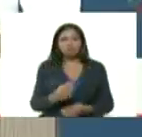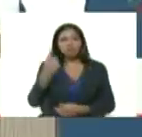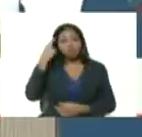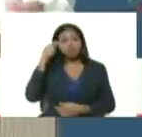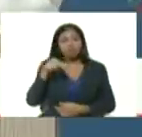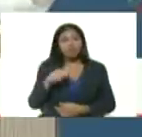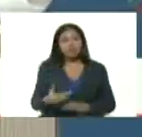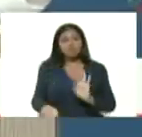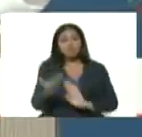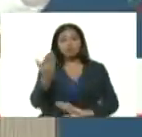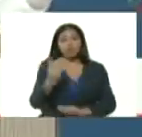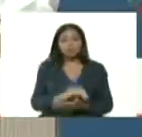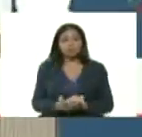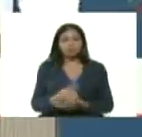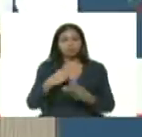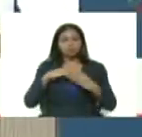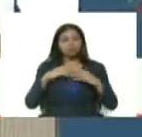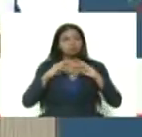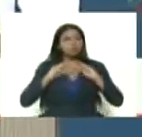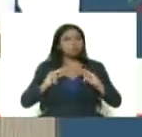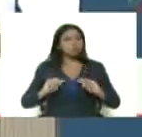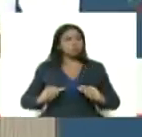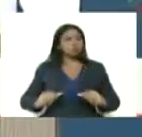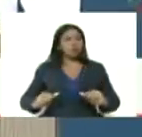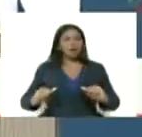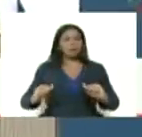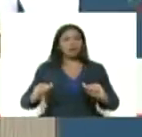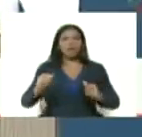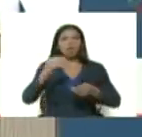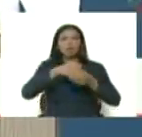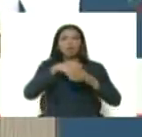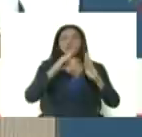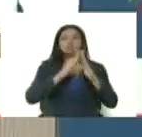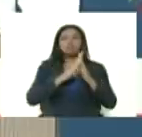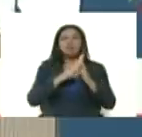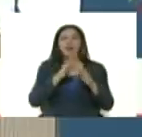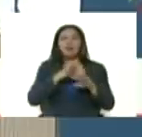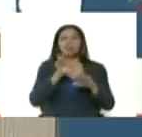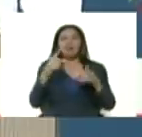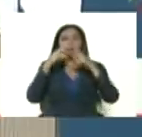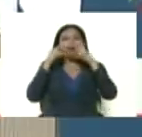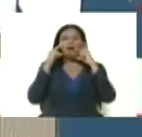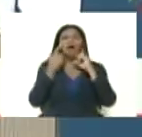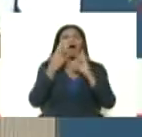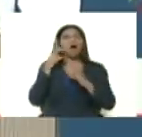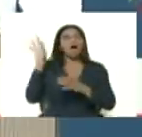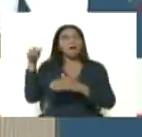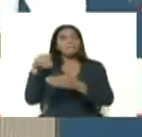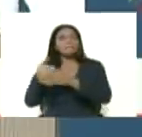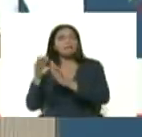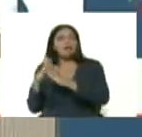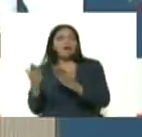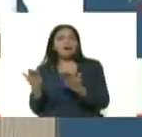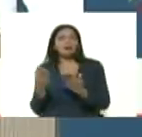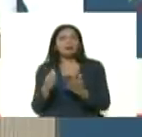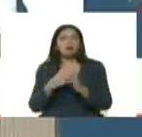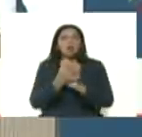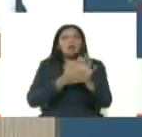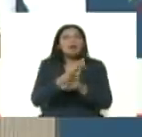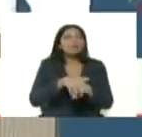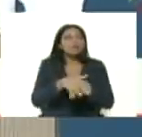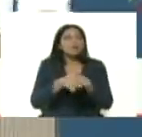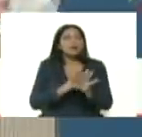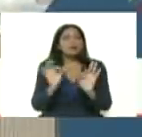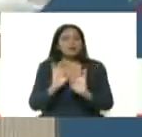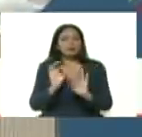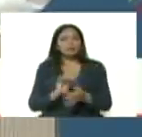cruciales relajamos la cuarentena, o dejamos de usar el tapabocas, o dejamos de lavarnos las manos